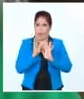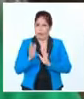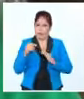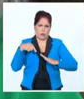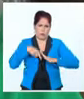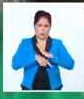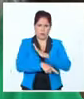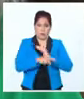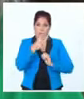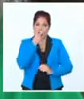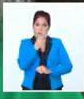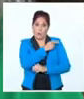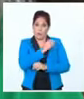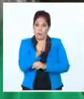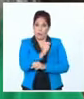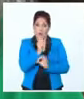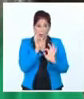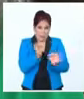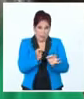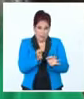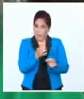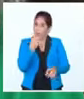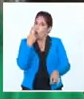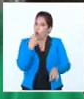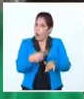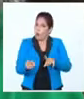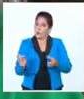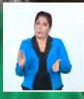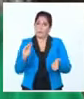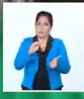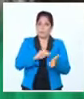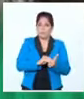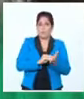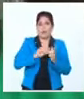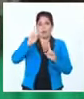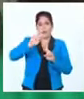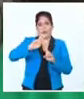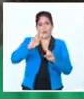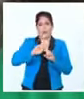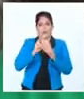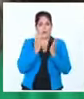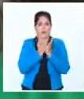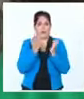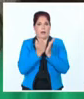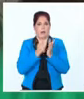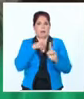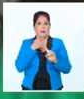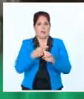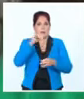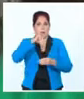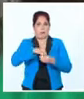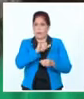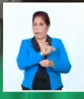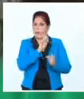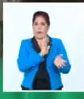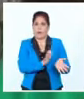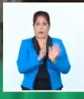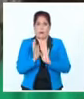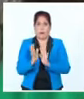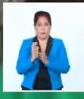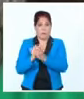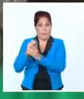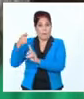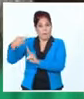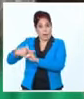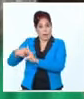profesores que trabajaron con ellos, sus mismos profesores del 12 grado, sino también a partir de la teleclase. Y después en el mes de mayo estaremos nuevamente en